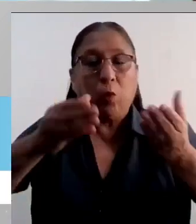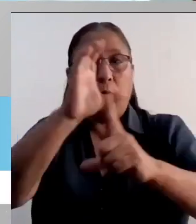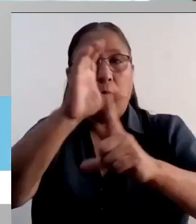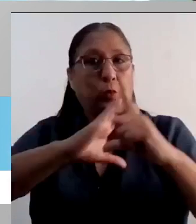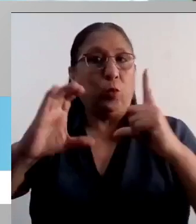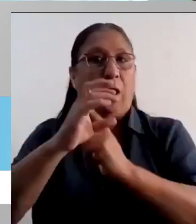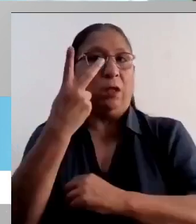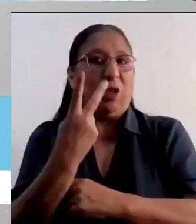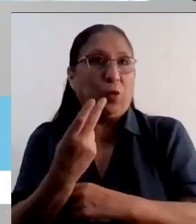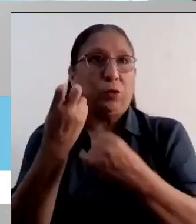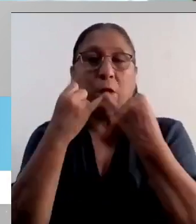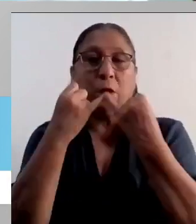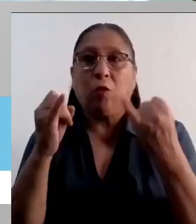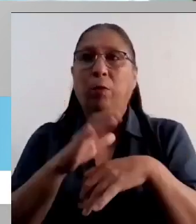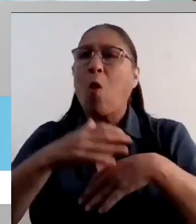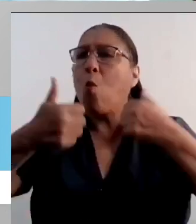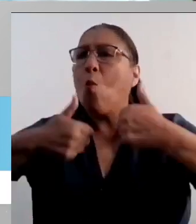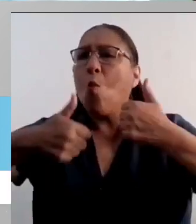derechos están